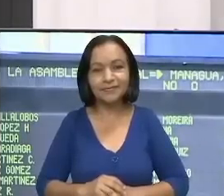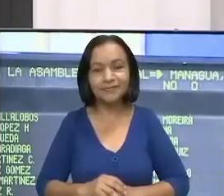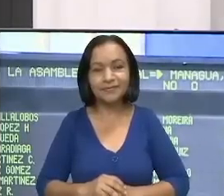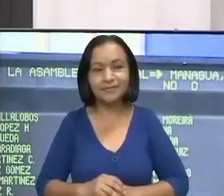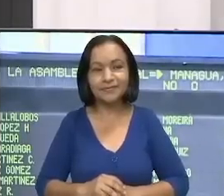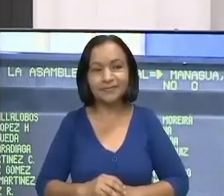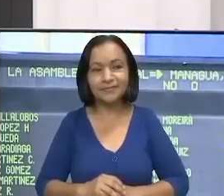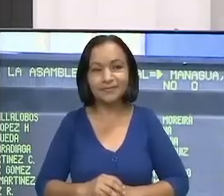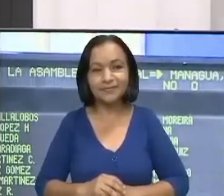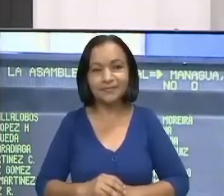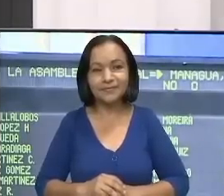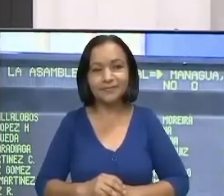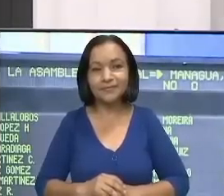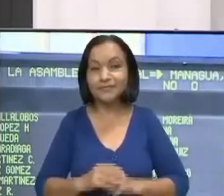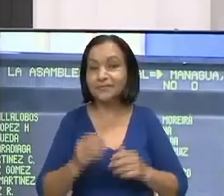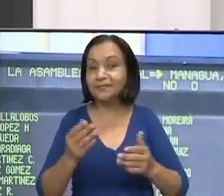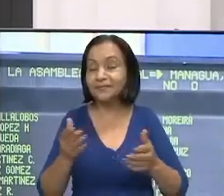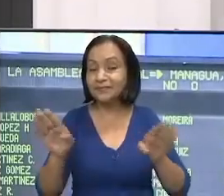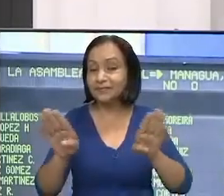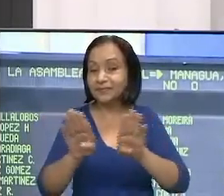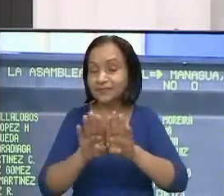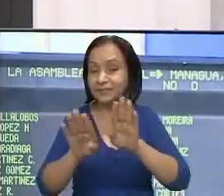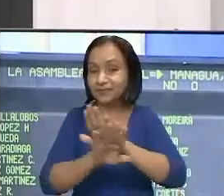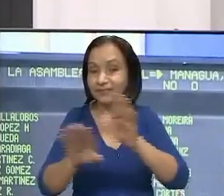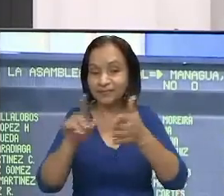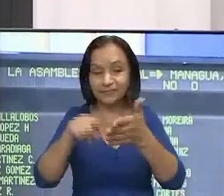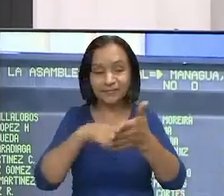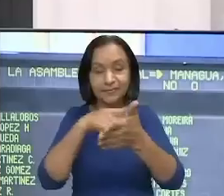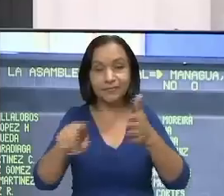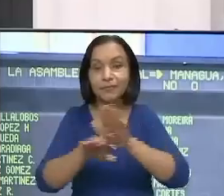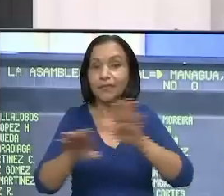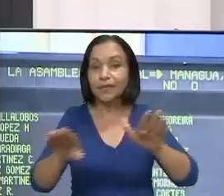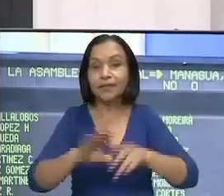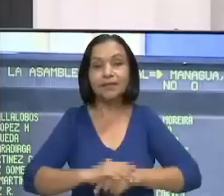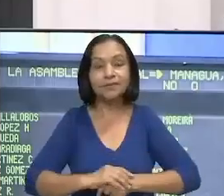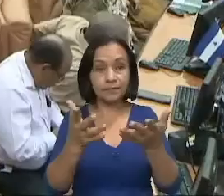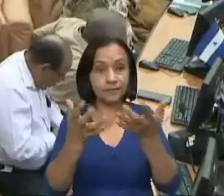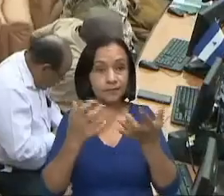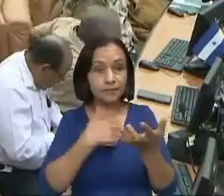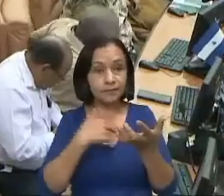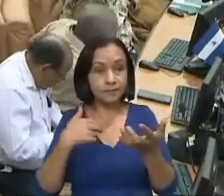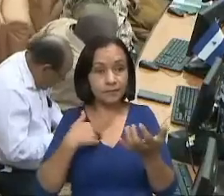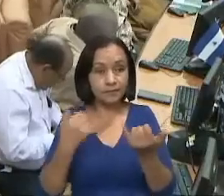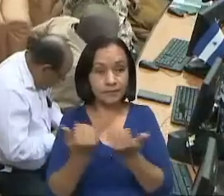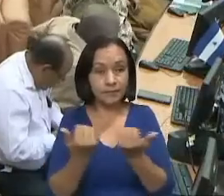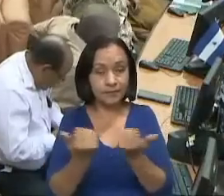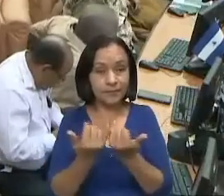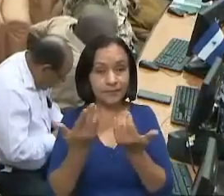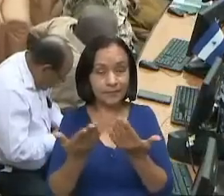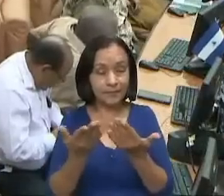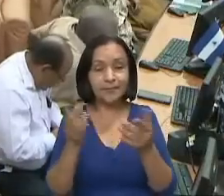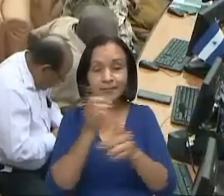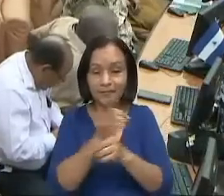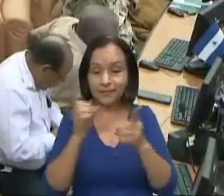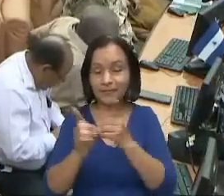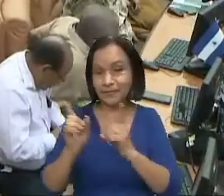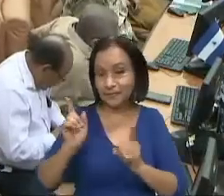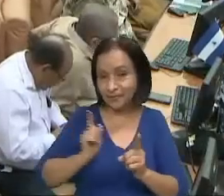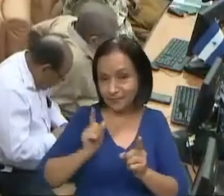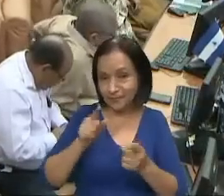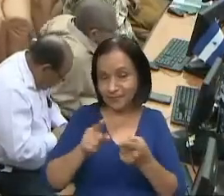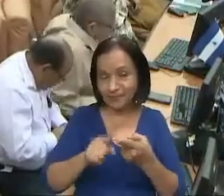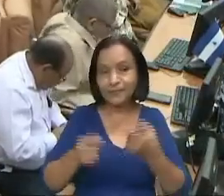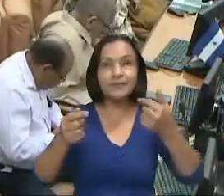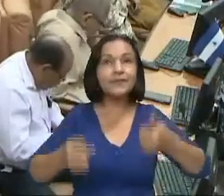y un presente, la aplanadora sandinista aprobó el decreto de cancelación de la personalidad jurídica de estas organizaciones, supuestamente